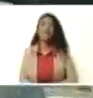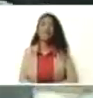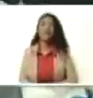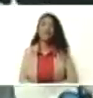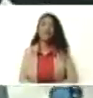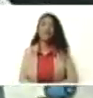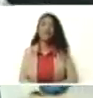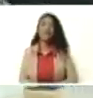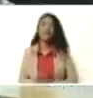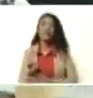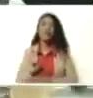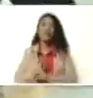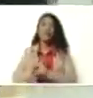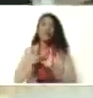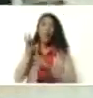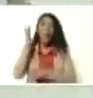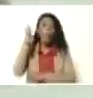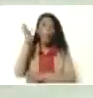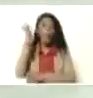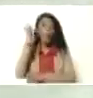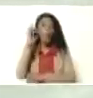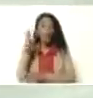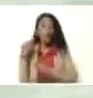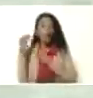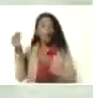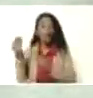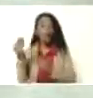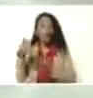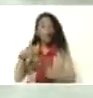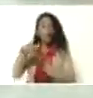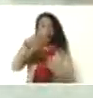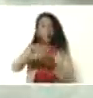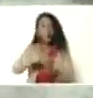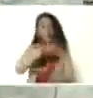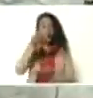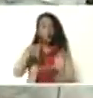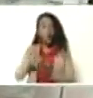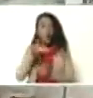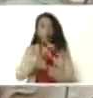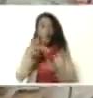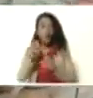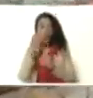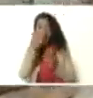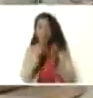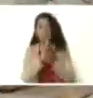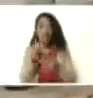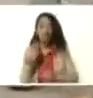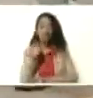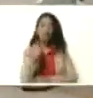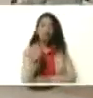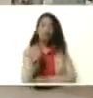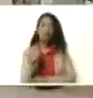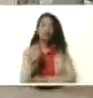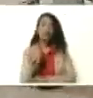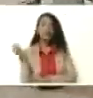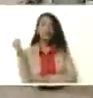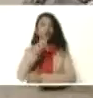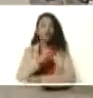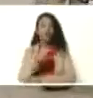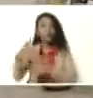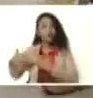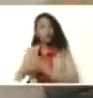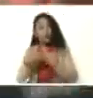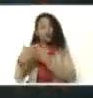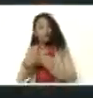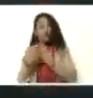Así culmina esta jornada de la entrega del Premio Nacional de la Cultura. Frente a la soledad y la derrota de la salida de la administración estadounidense,